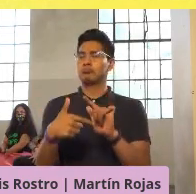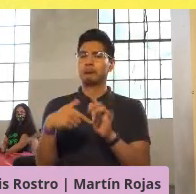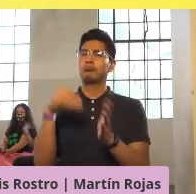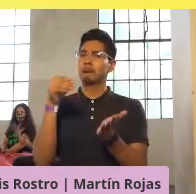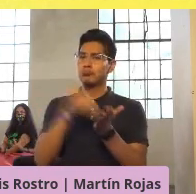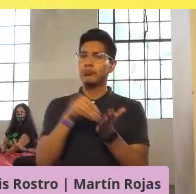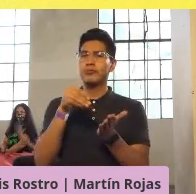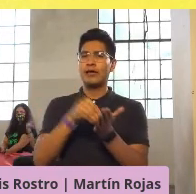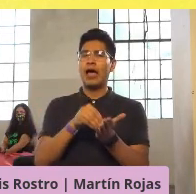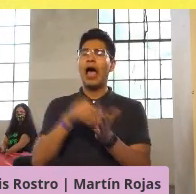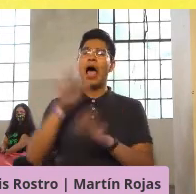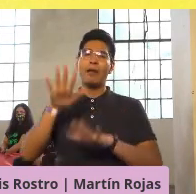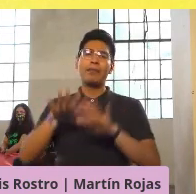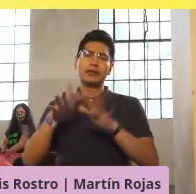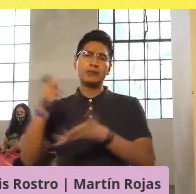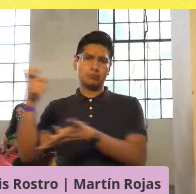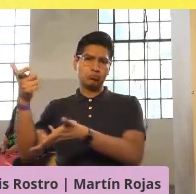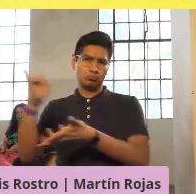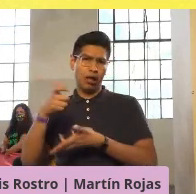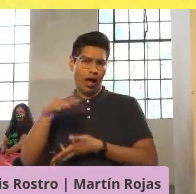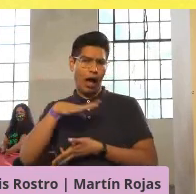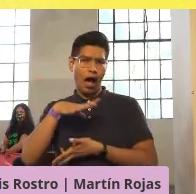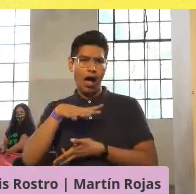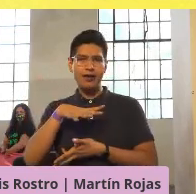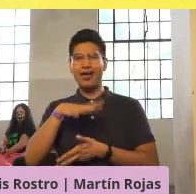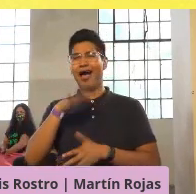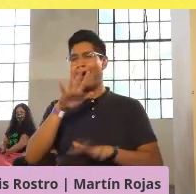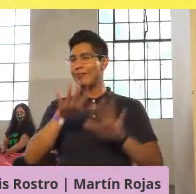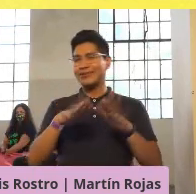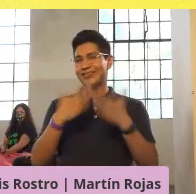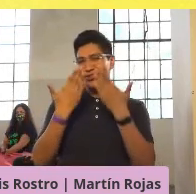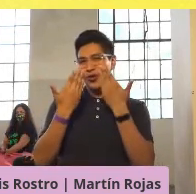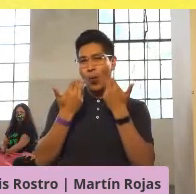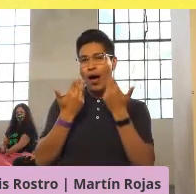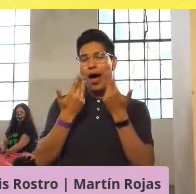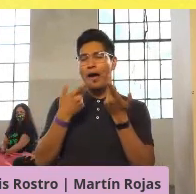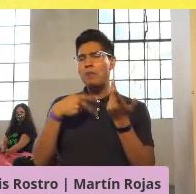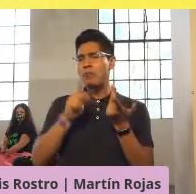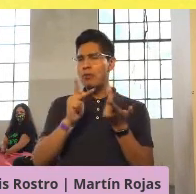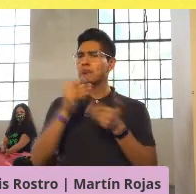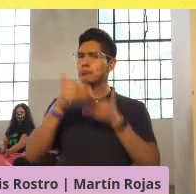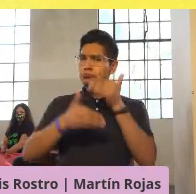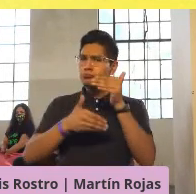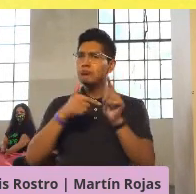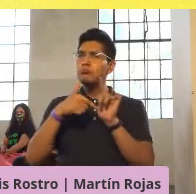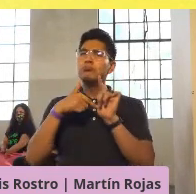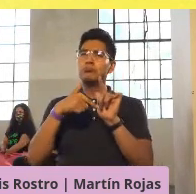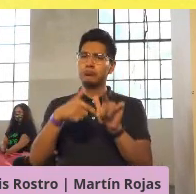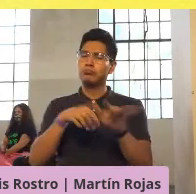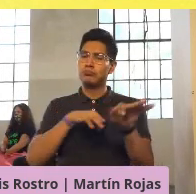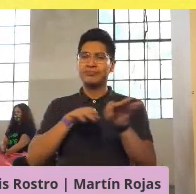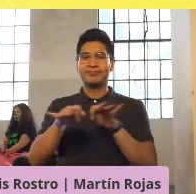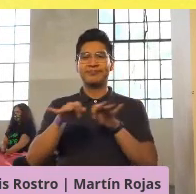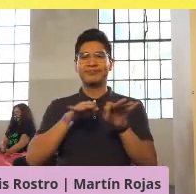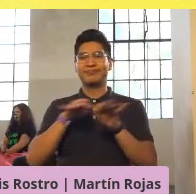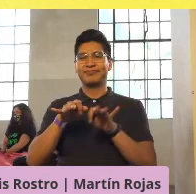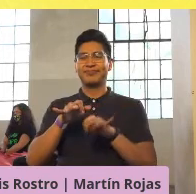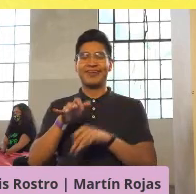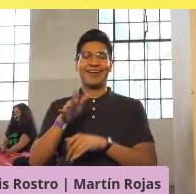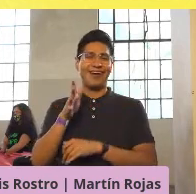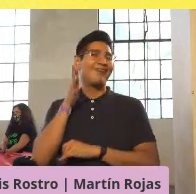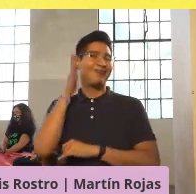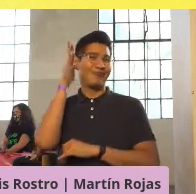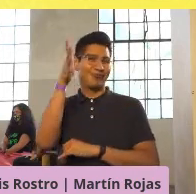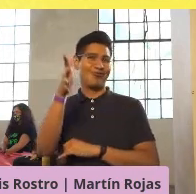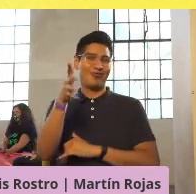un poquito más de recursos, a veces con menos, con más tiempo, pero súper, súper en la línea, ¿no? Entonces, pues ya estamos esperando el 8M